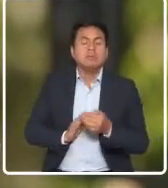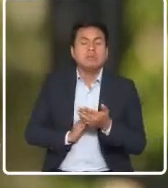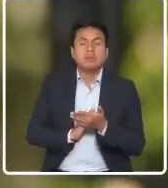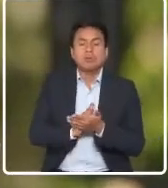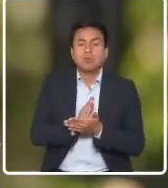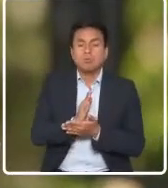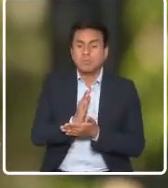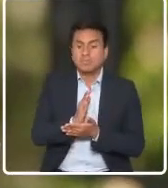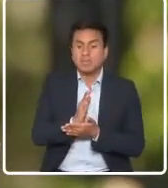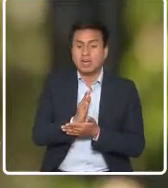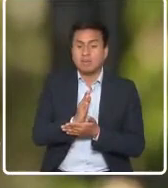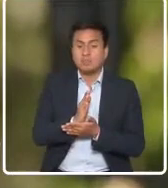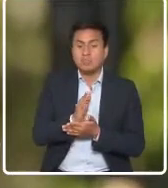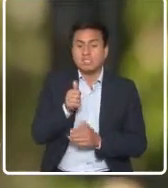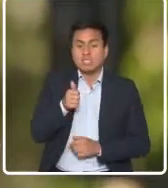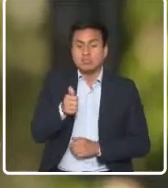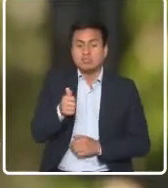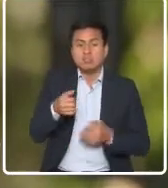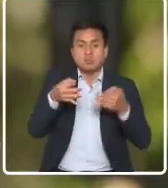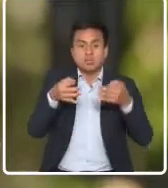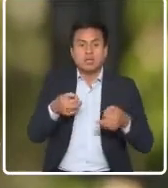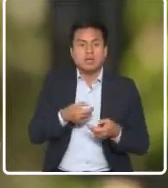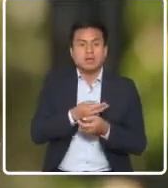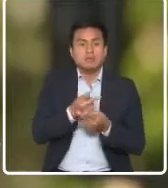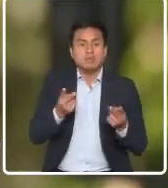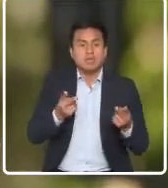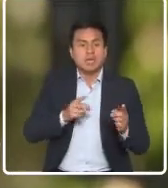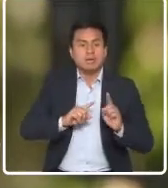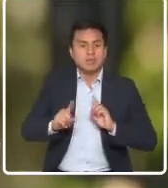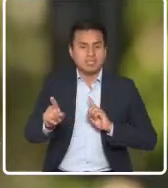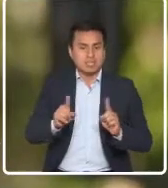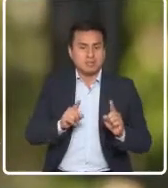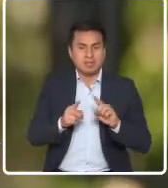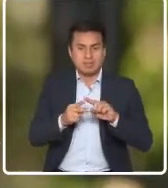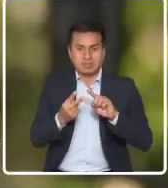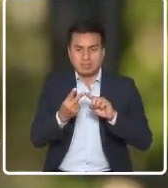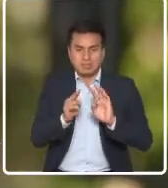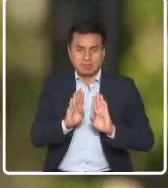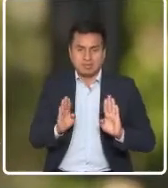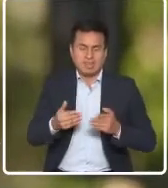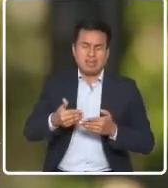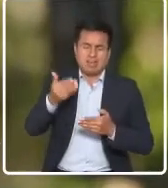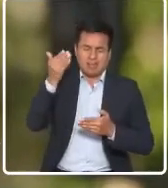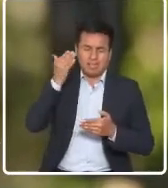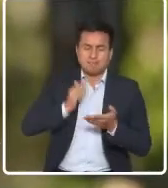Comenzamos solo con el director de seguridad pública y una administrativa.